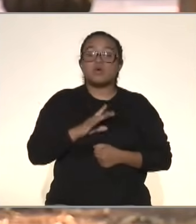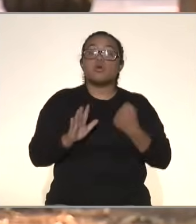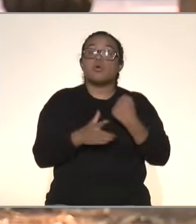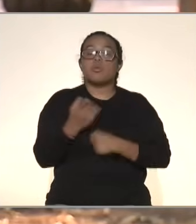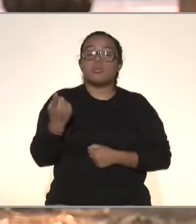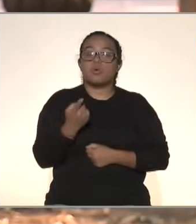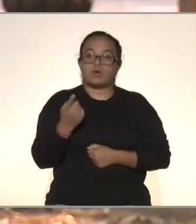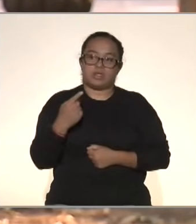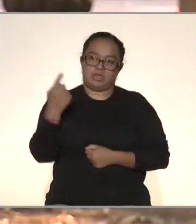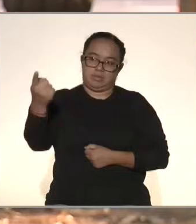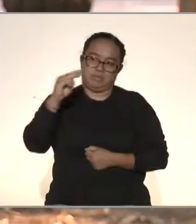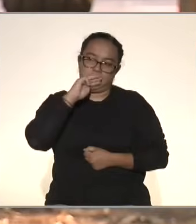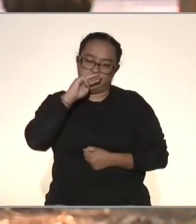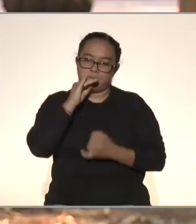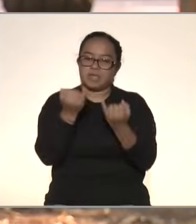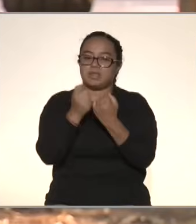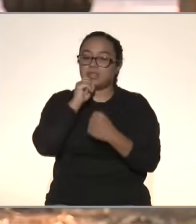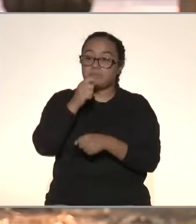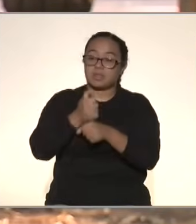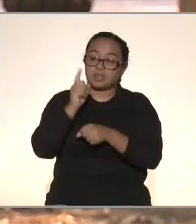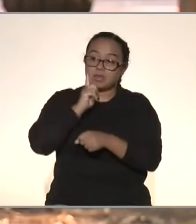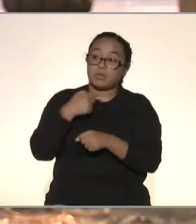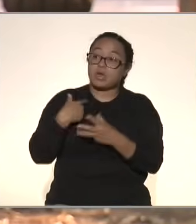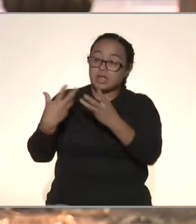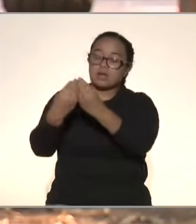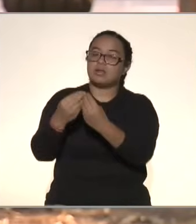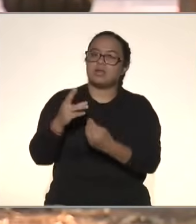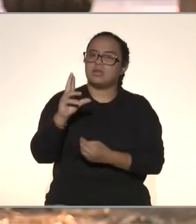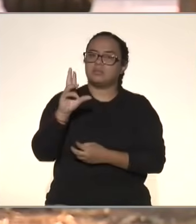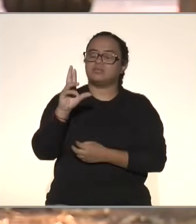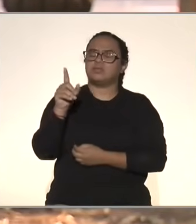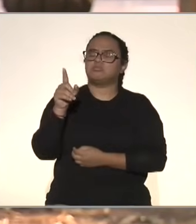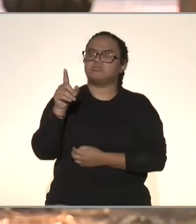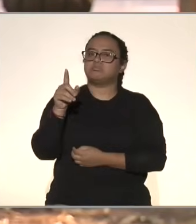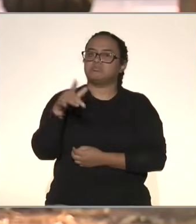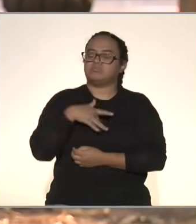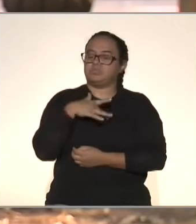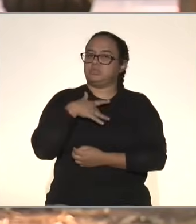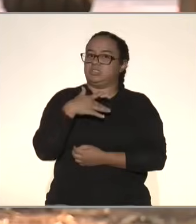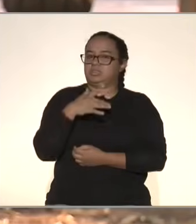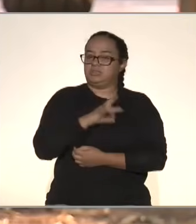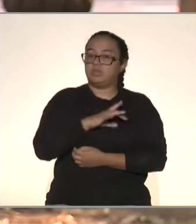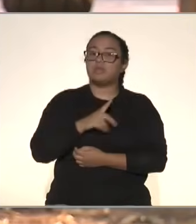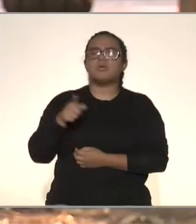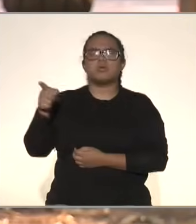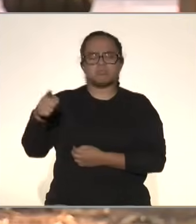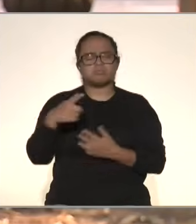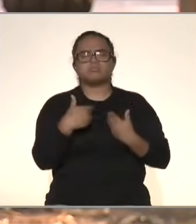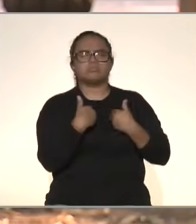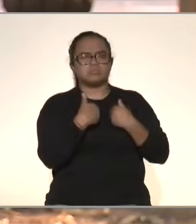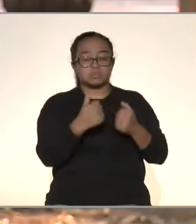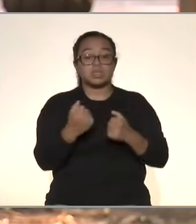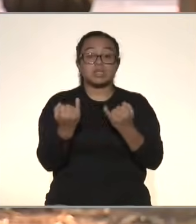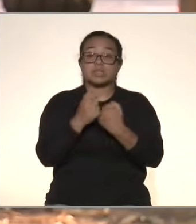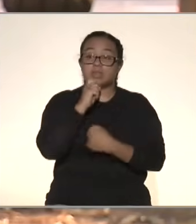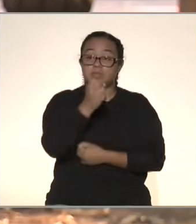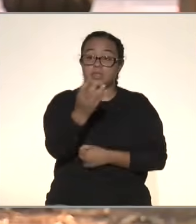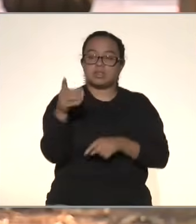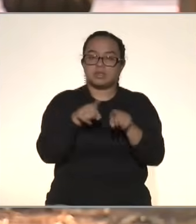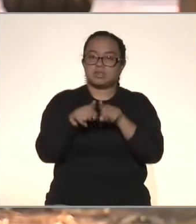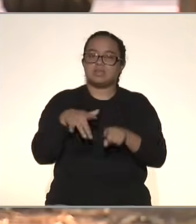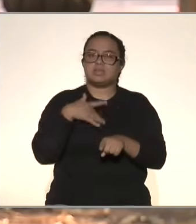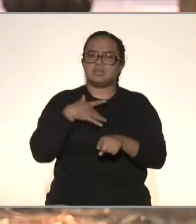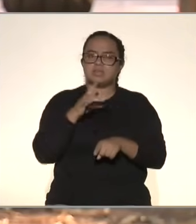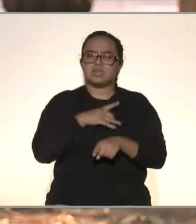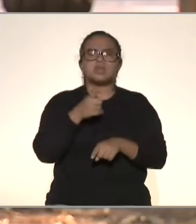primero con mi mamá y con mi abuela no estar presente. Lo entendieron. Me daba miedo con mis hermanos. También